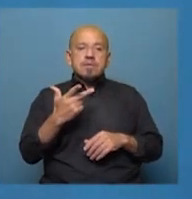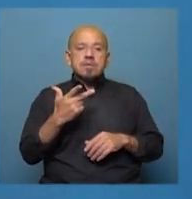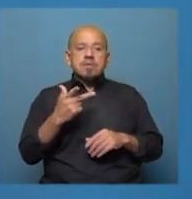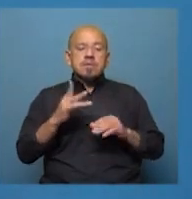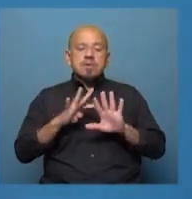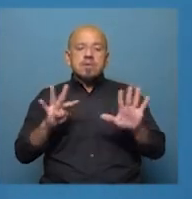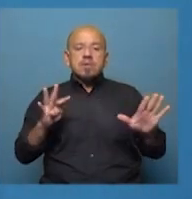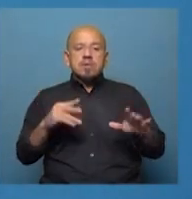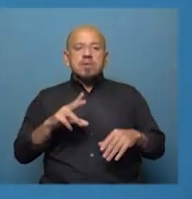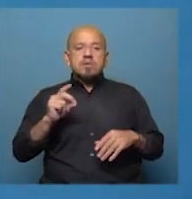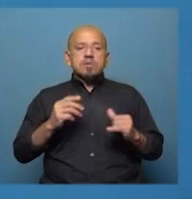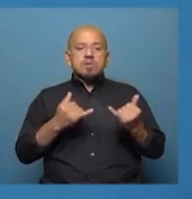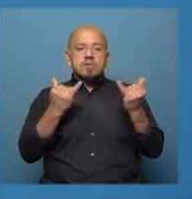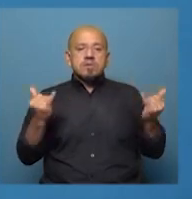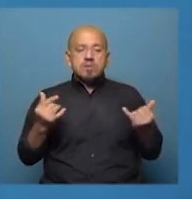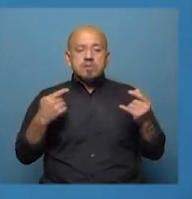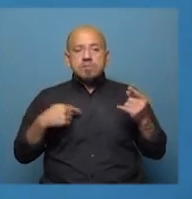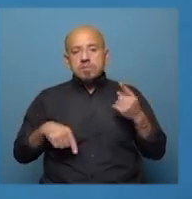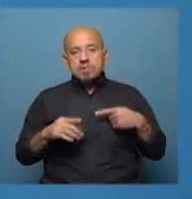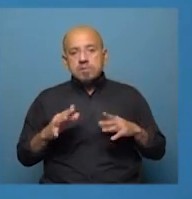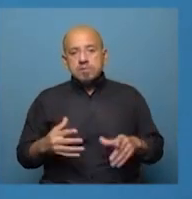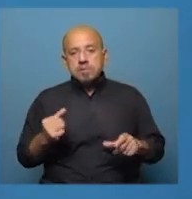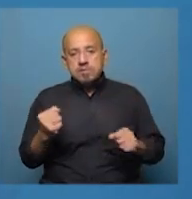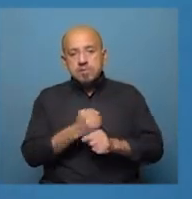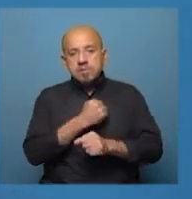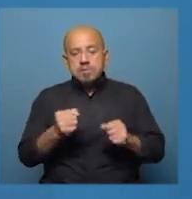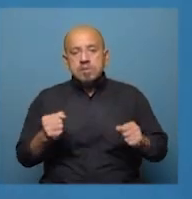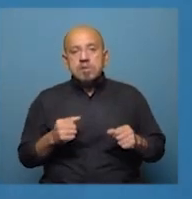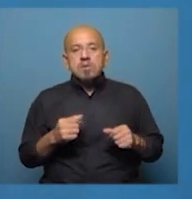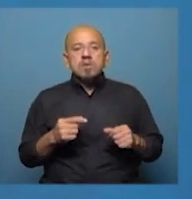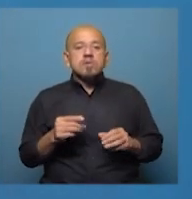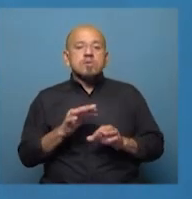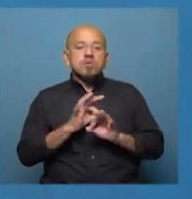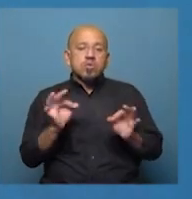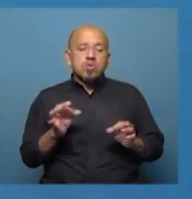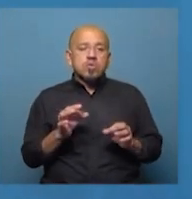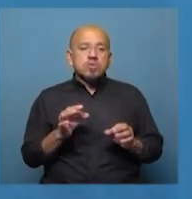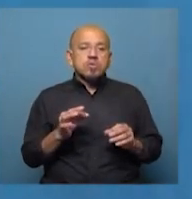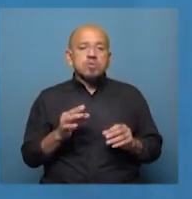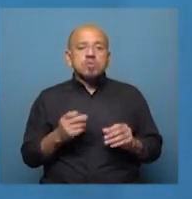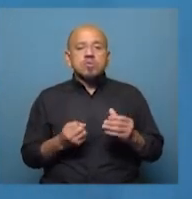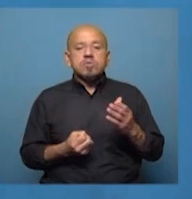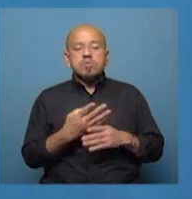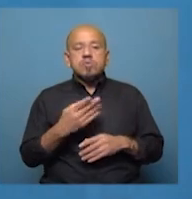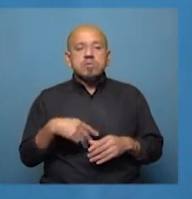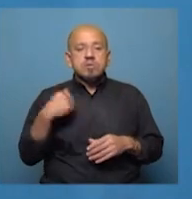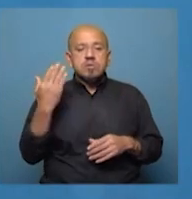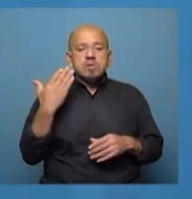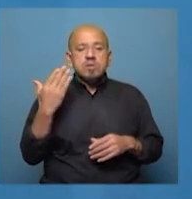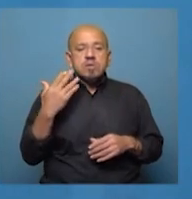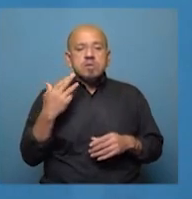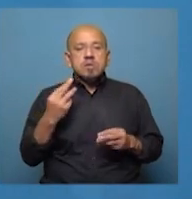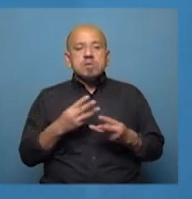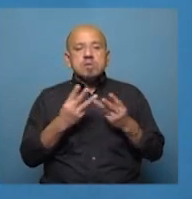días de plazo para que quede aprobado digamos tácitamente o eventualmente convocar una nueva asamblea general Lo